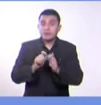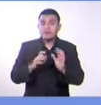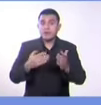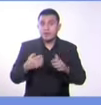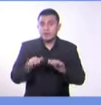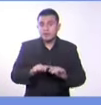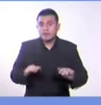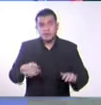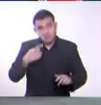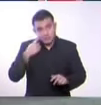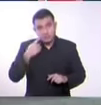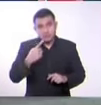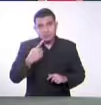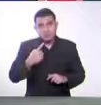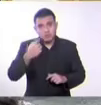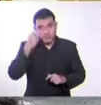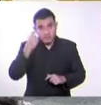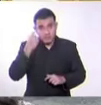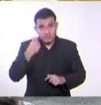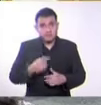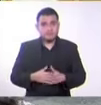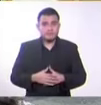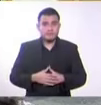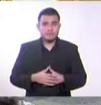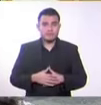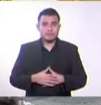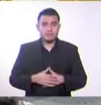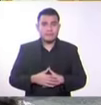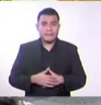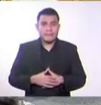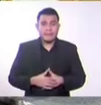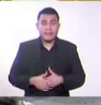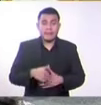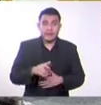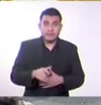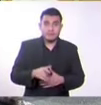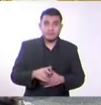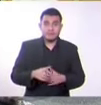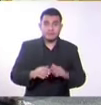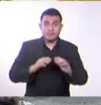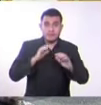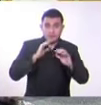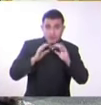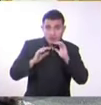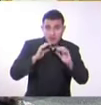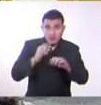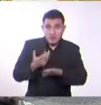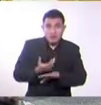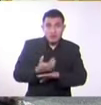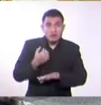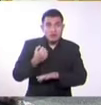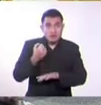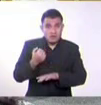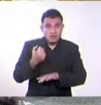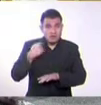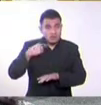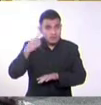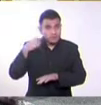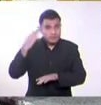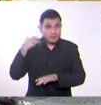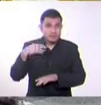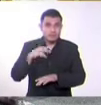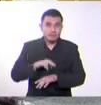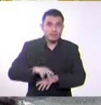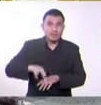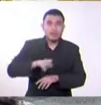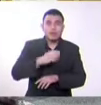que los puedan comprender. Ok, entonces en esos medios de comunicación es importante que nuestros amiguitos y nuestras amiguitas tengan en